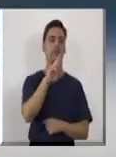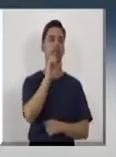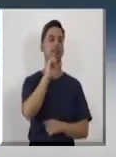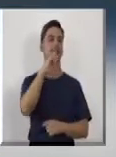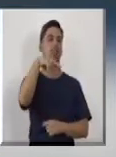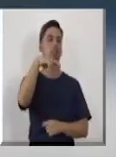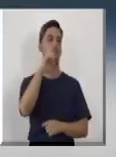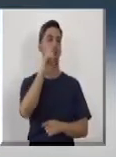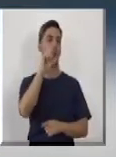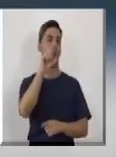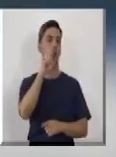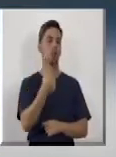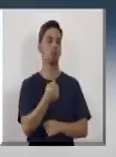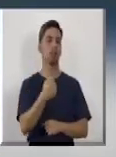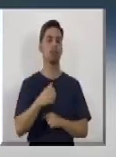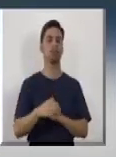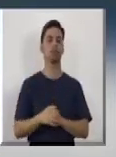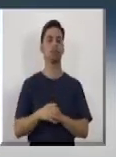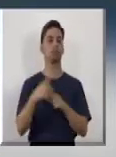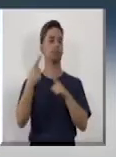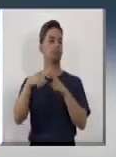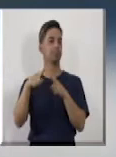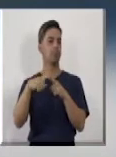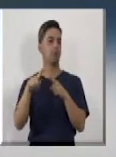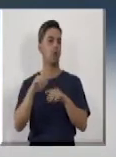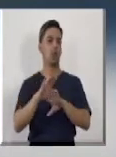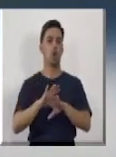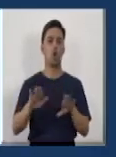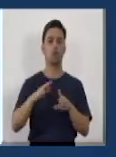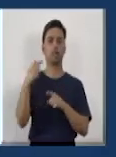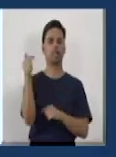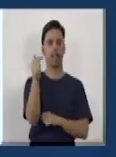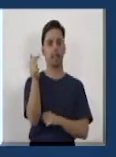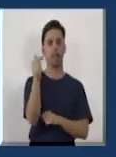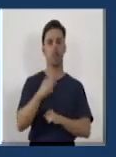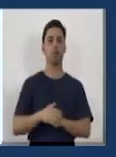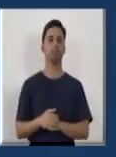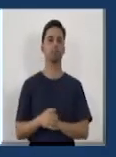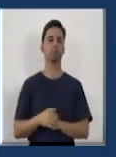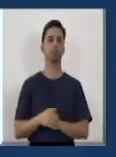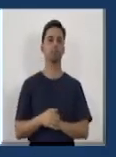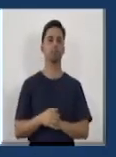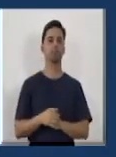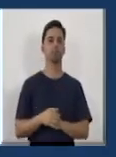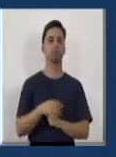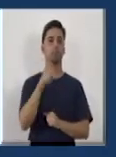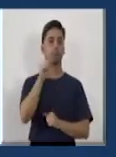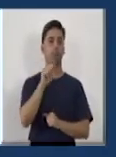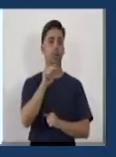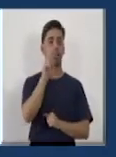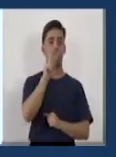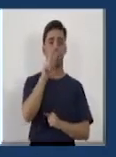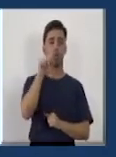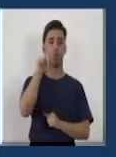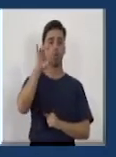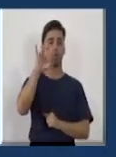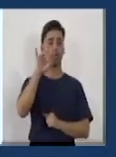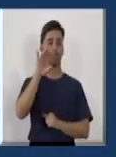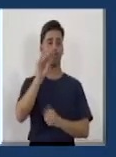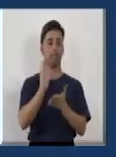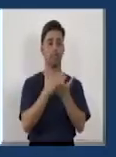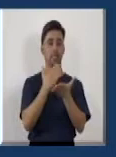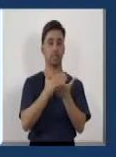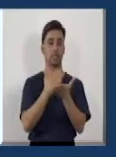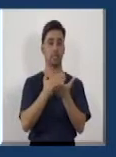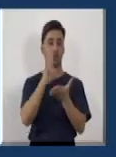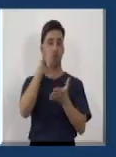bonita frotada con papel, que es negativa. En la actividad 2.15 del libro de texto de noveno grado, en la